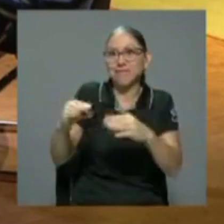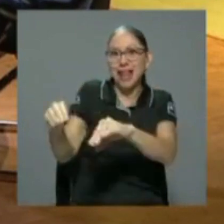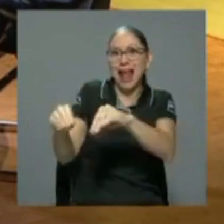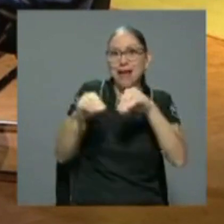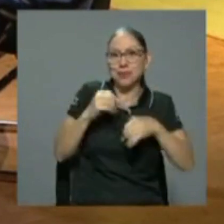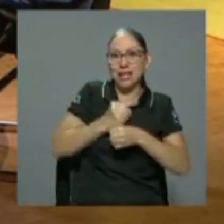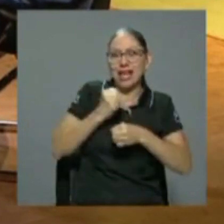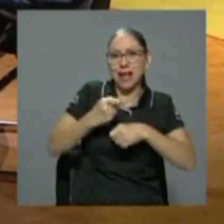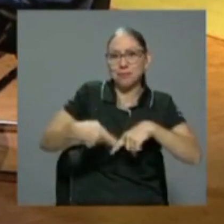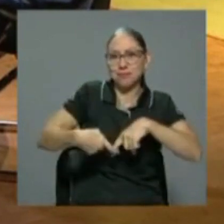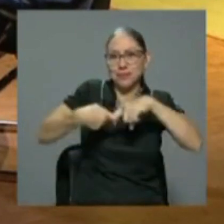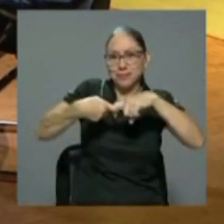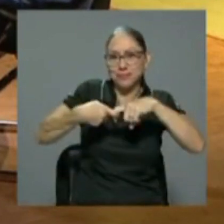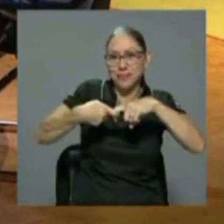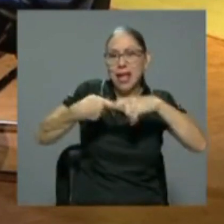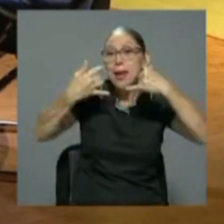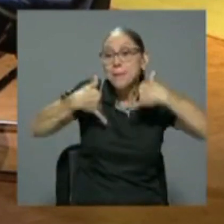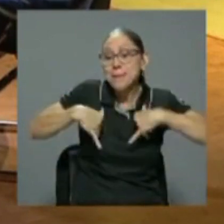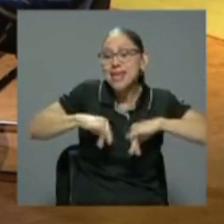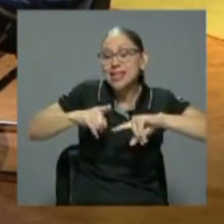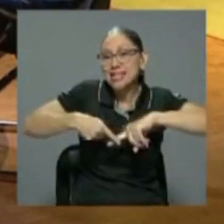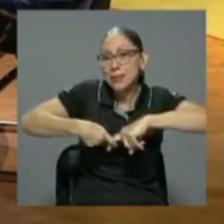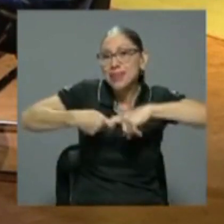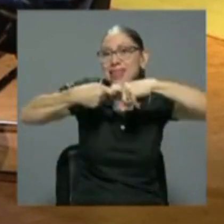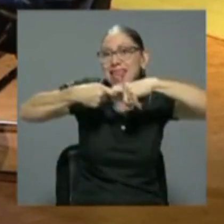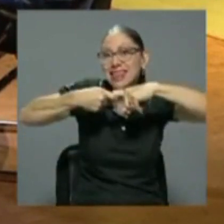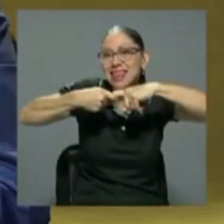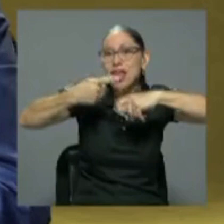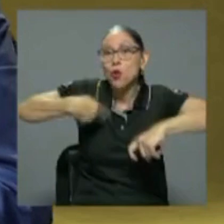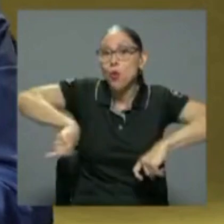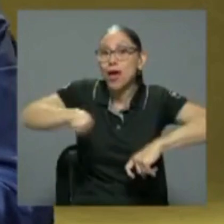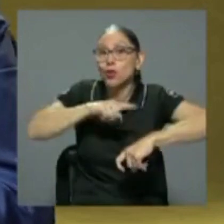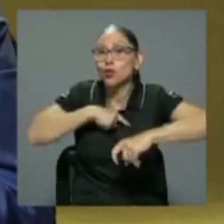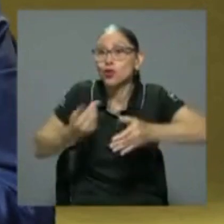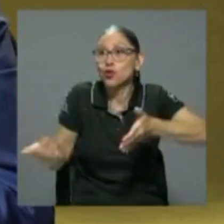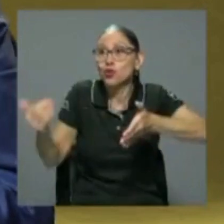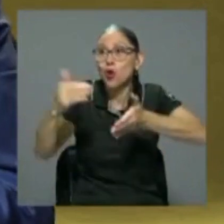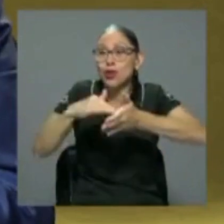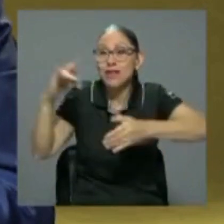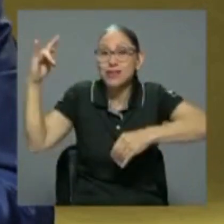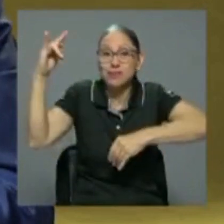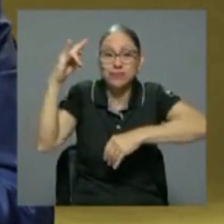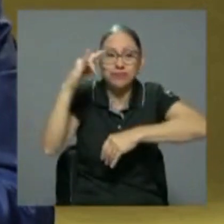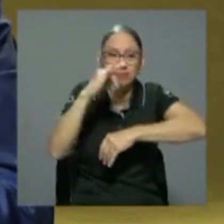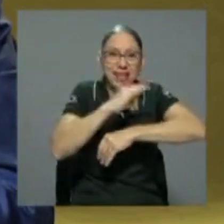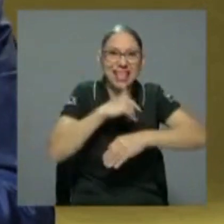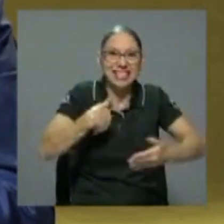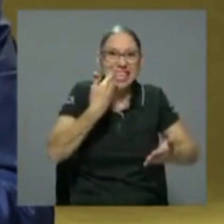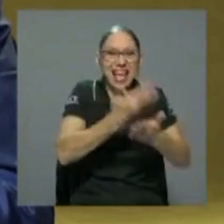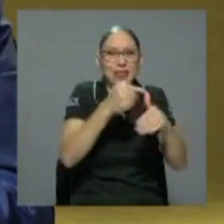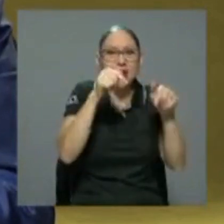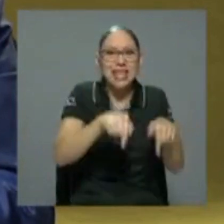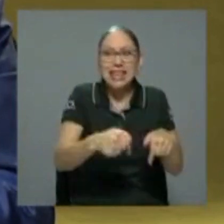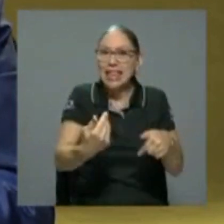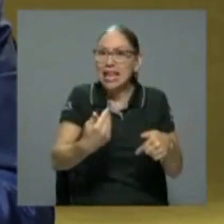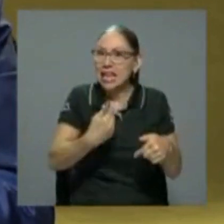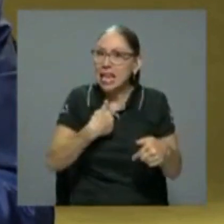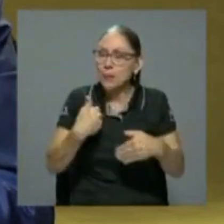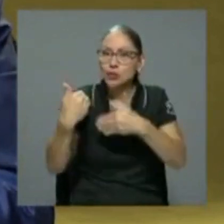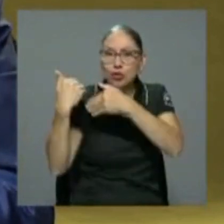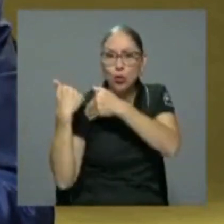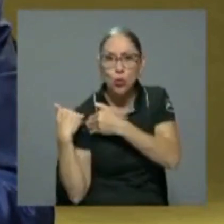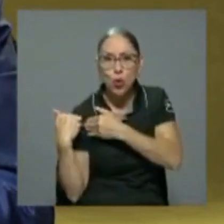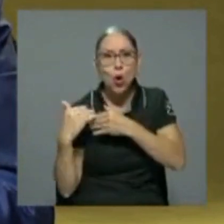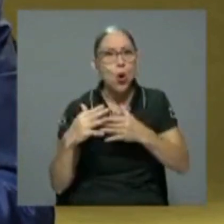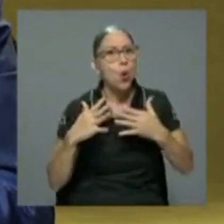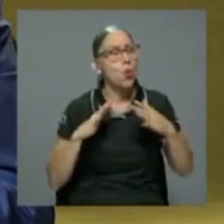mientras tenemos esa tarea pendiente, nomás llegando de la Filuni, teníamos a cargo un mega evento que acaba de